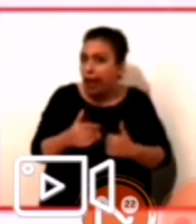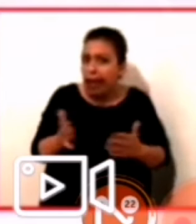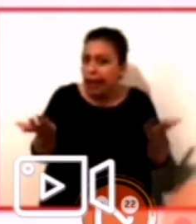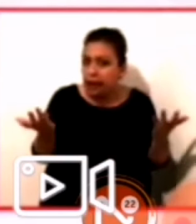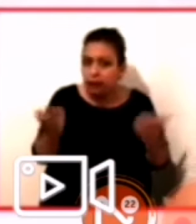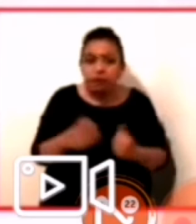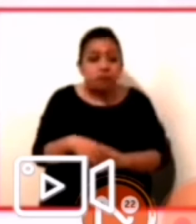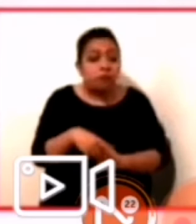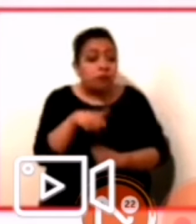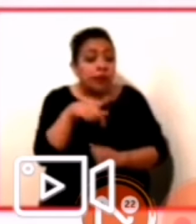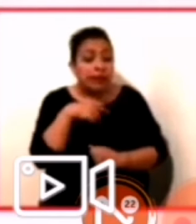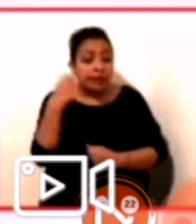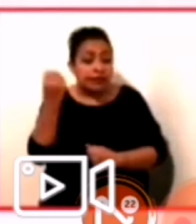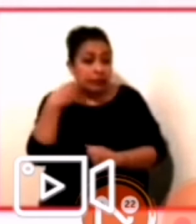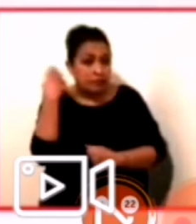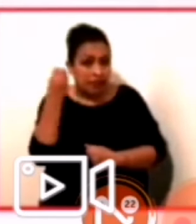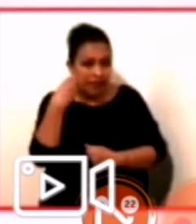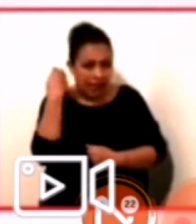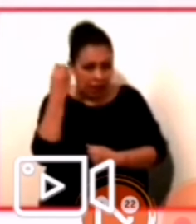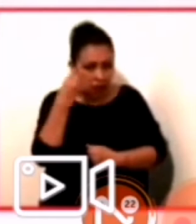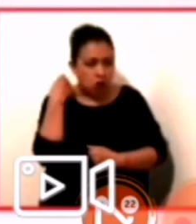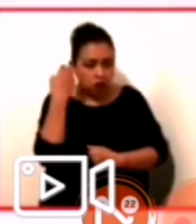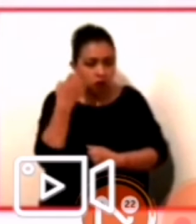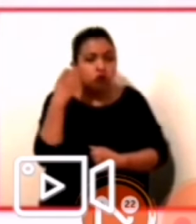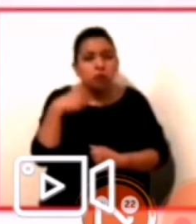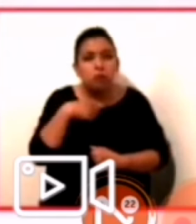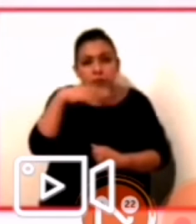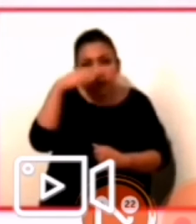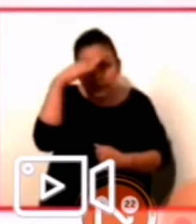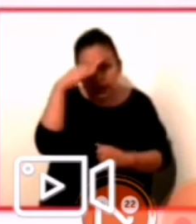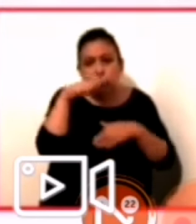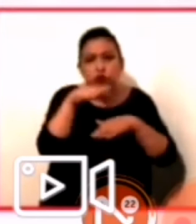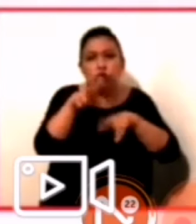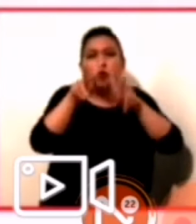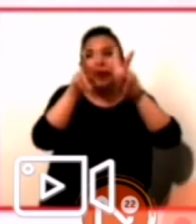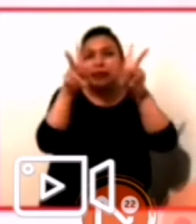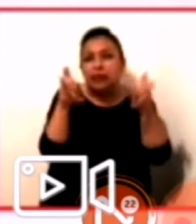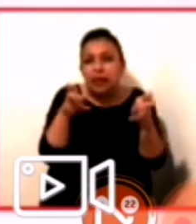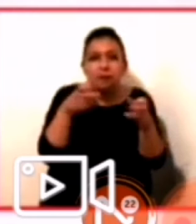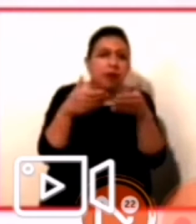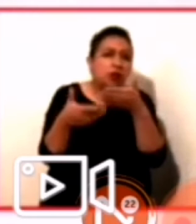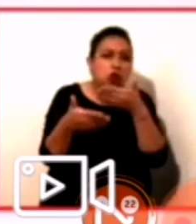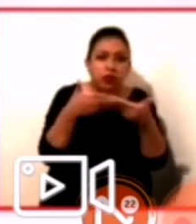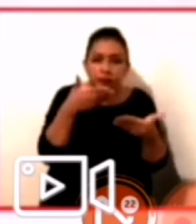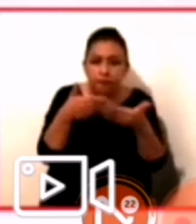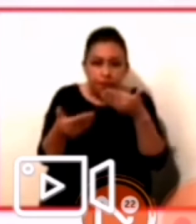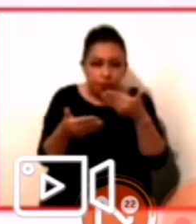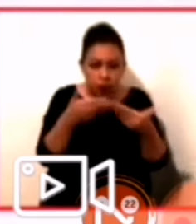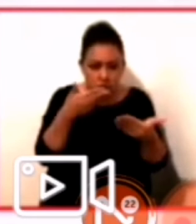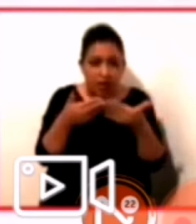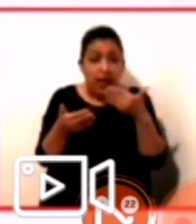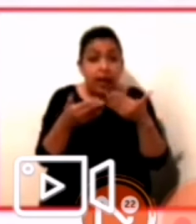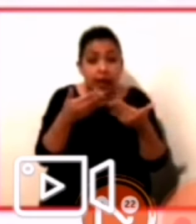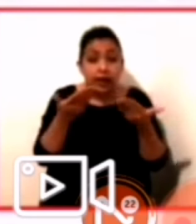los seminarios que están versando en temáticas contemporáneas,